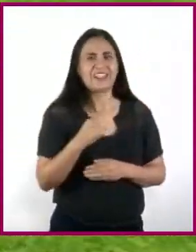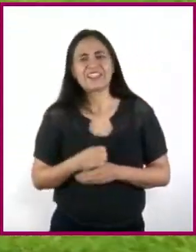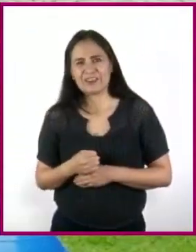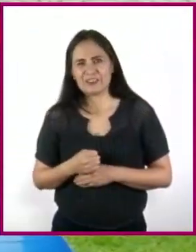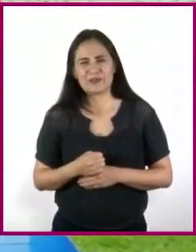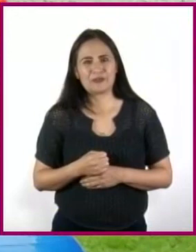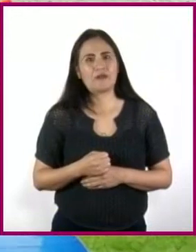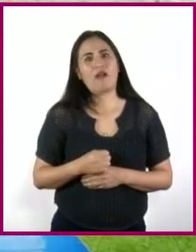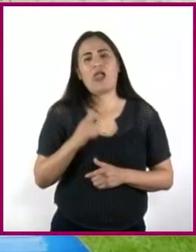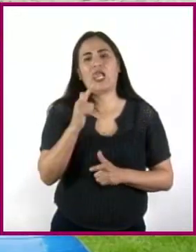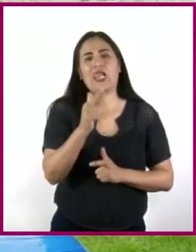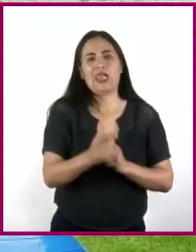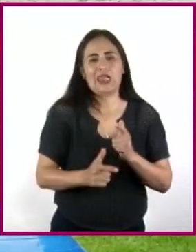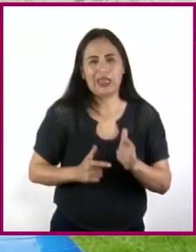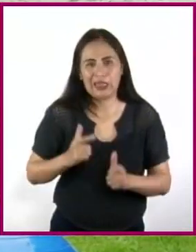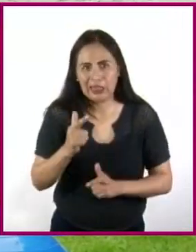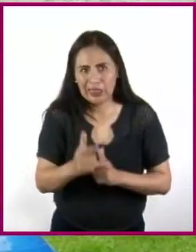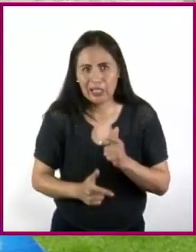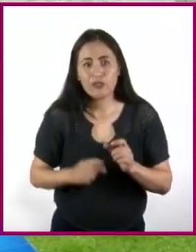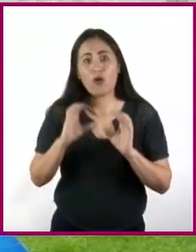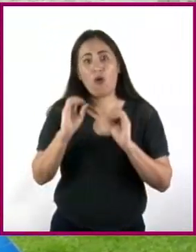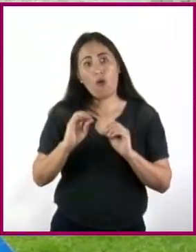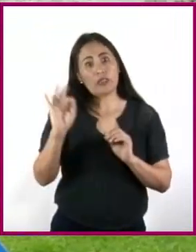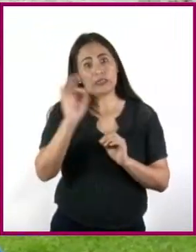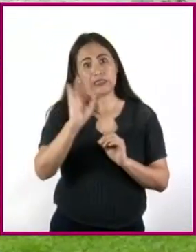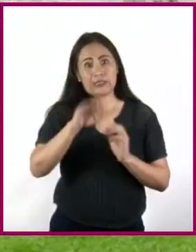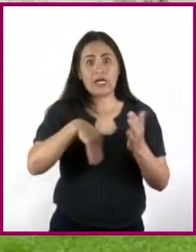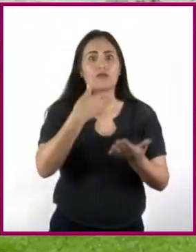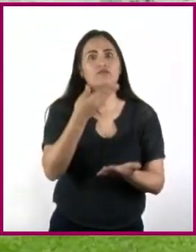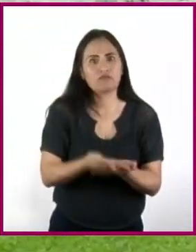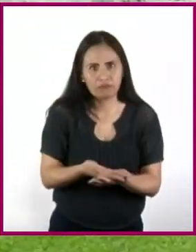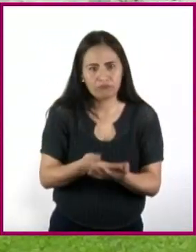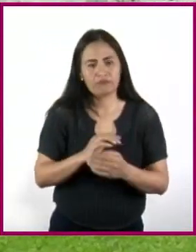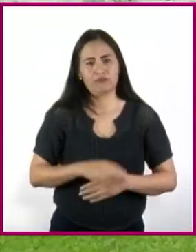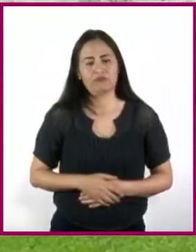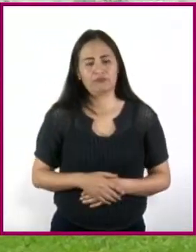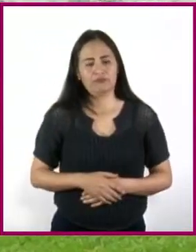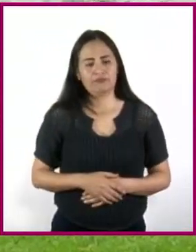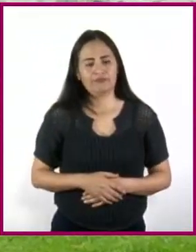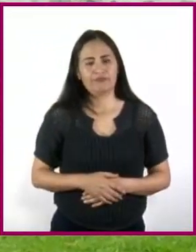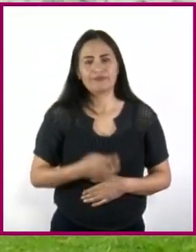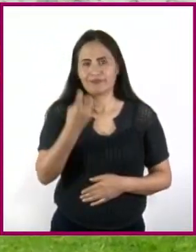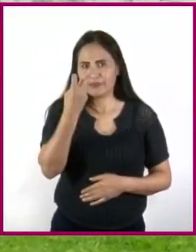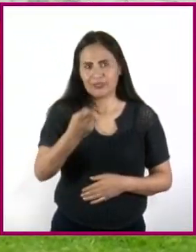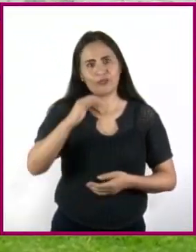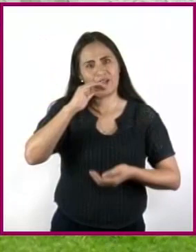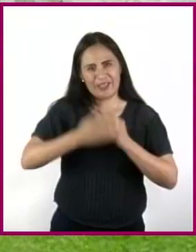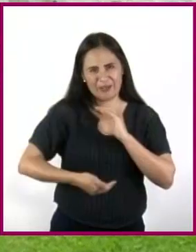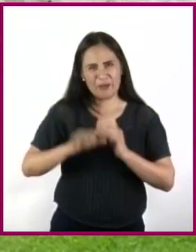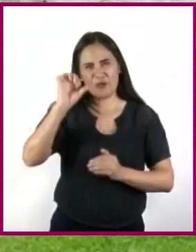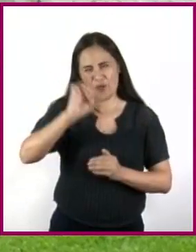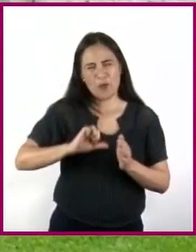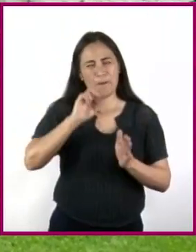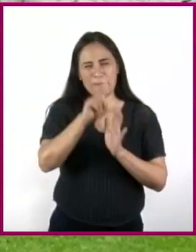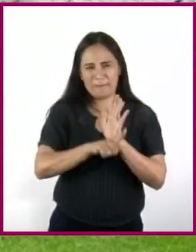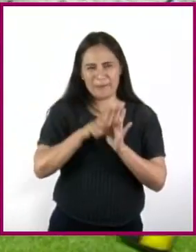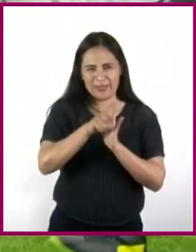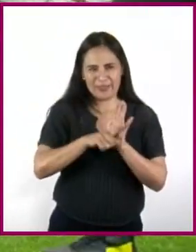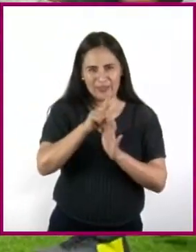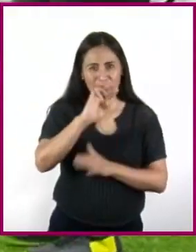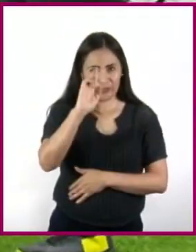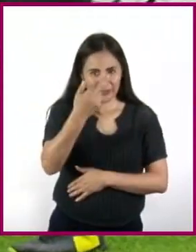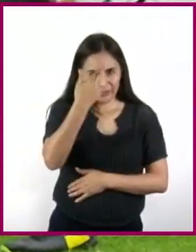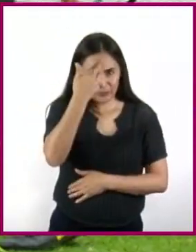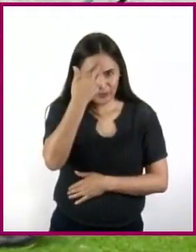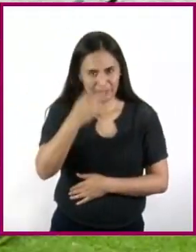un alentizamiento o un posible tropiezo. Entonces, terminamos con esta cápsula por el día de hoy.